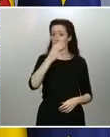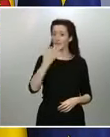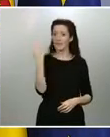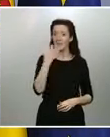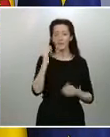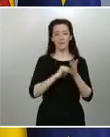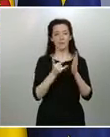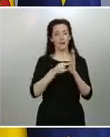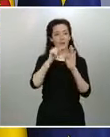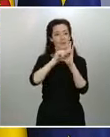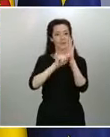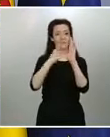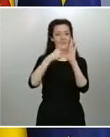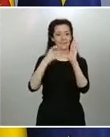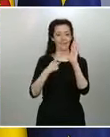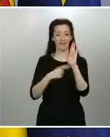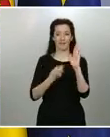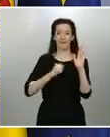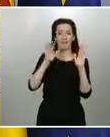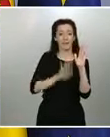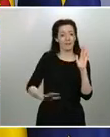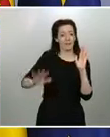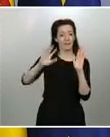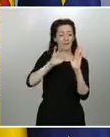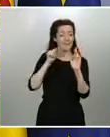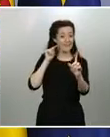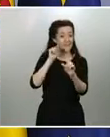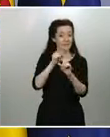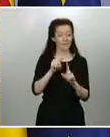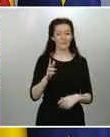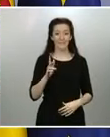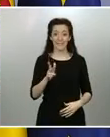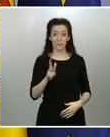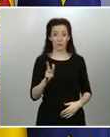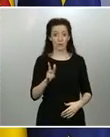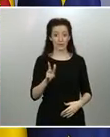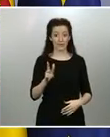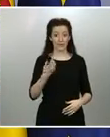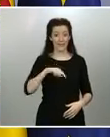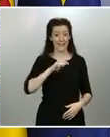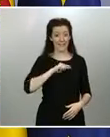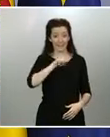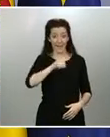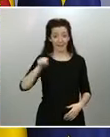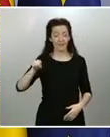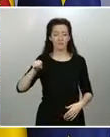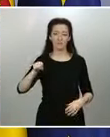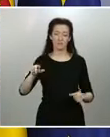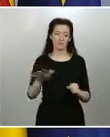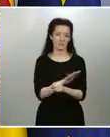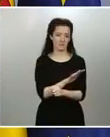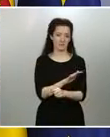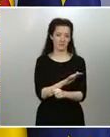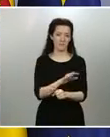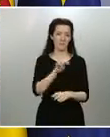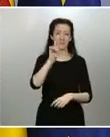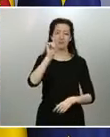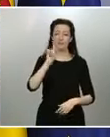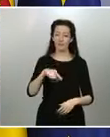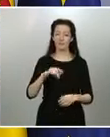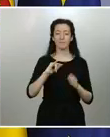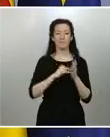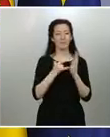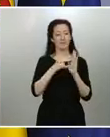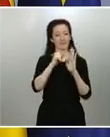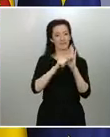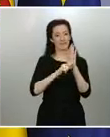efectivamente garantizar los derechos de los españoles y las españolas pero también hace falta un plan de esa escalada asimétrico para